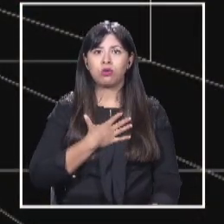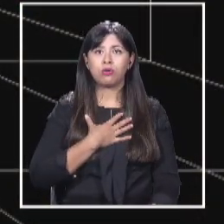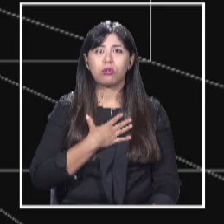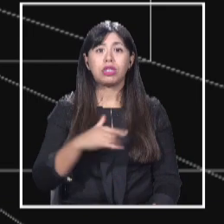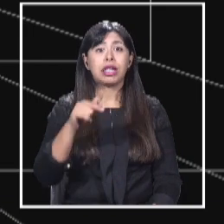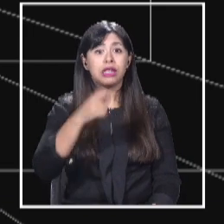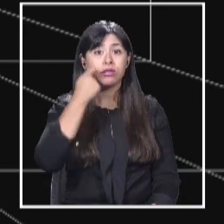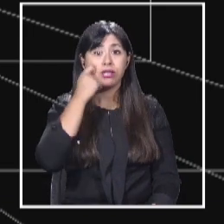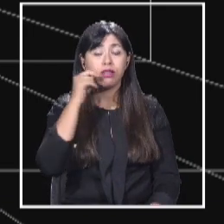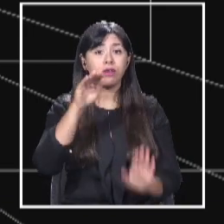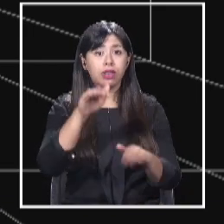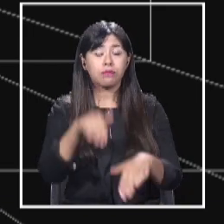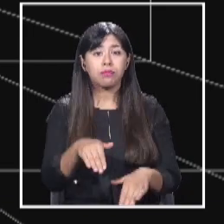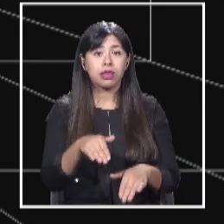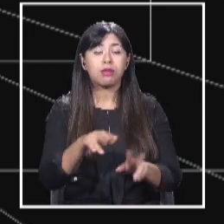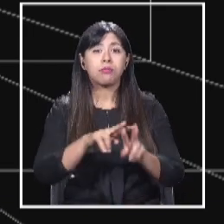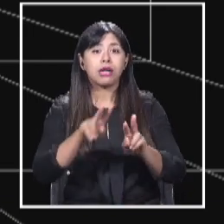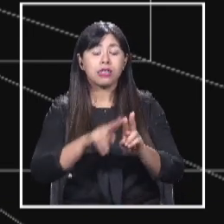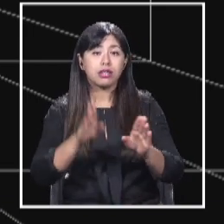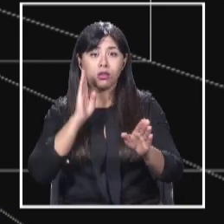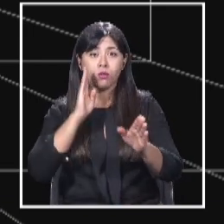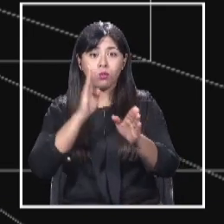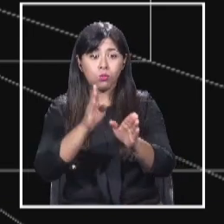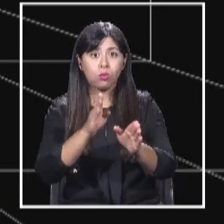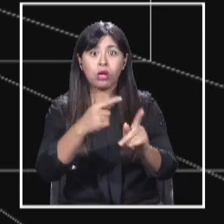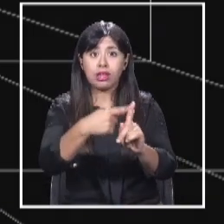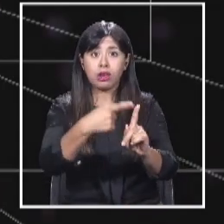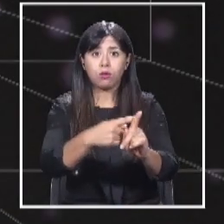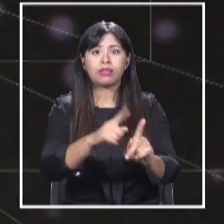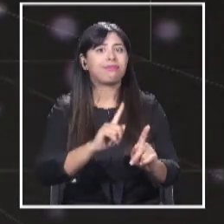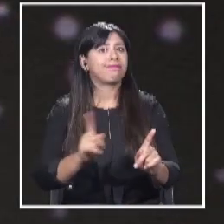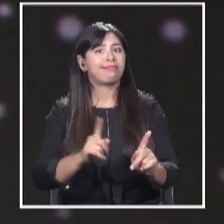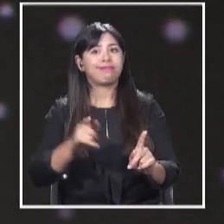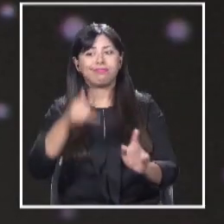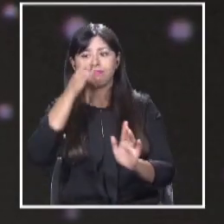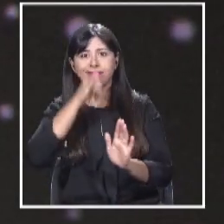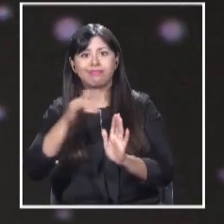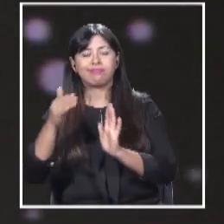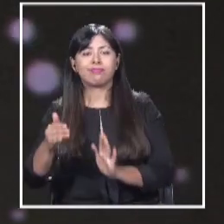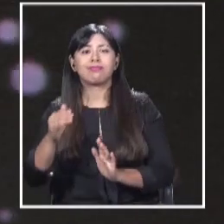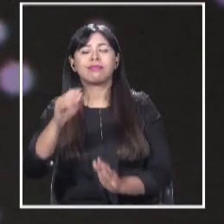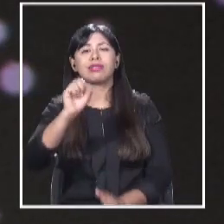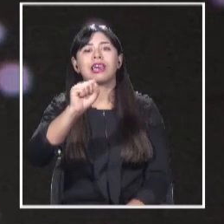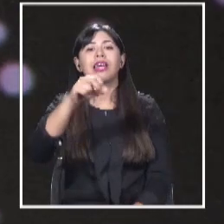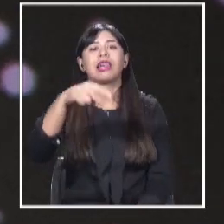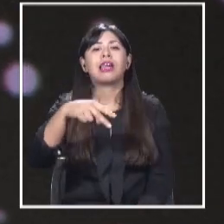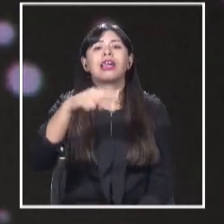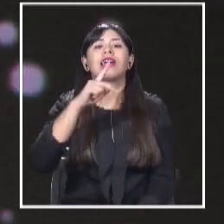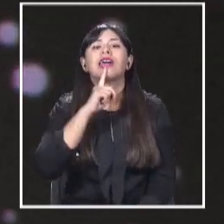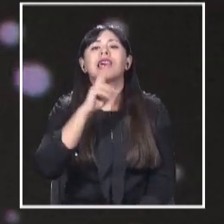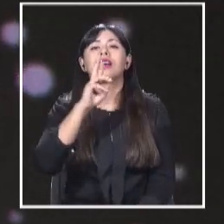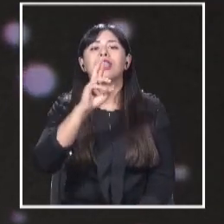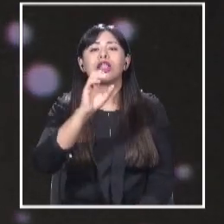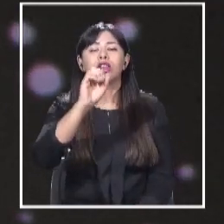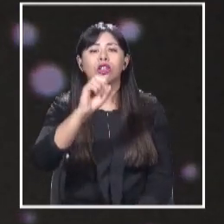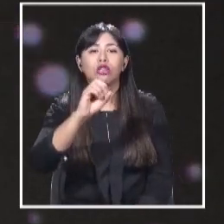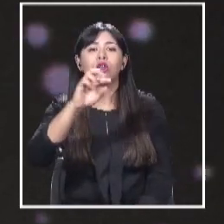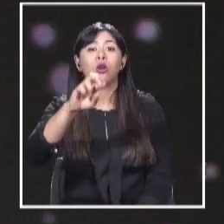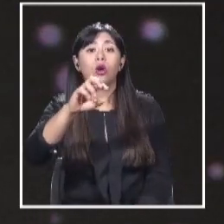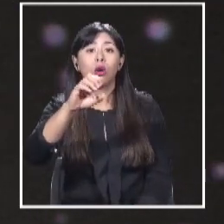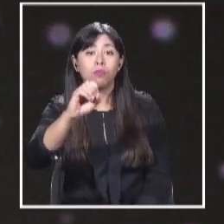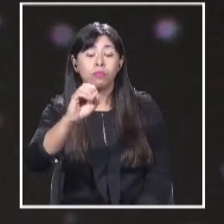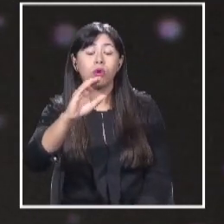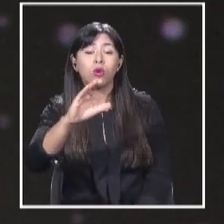dirección adecuada, evidentemente, dando lugar a eras que incluso se conocen como el Antropoceno, ¿no? Una era geológica en